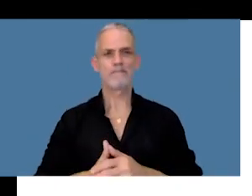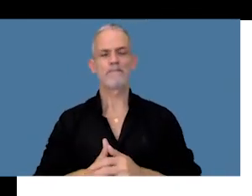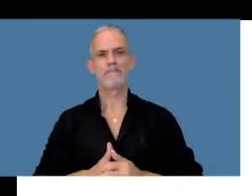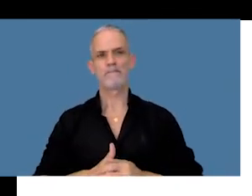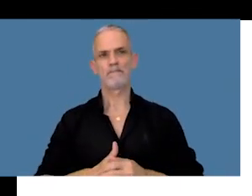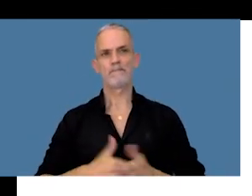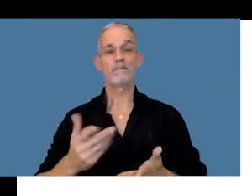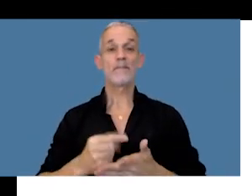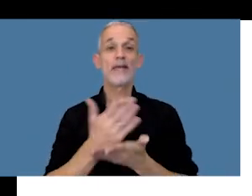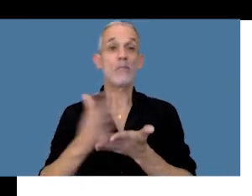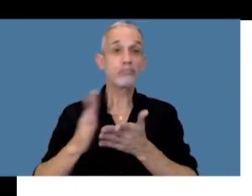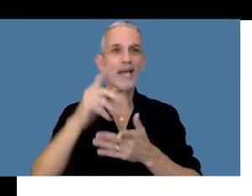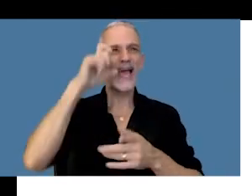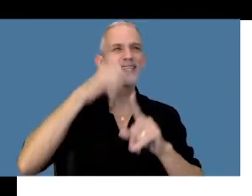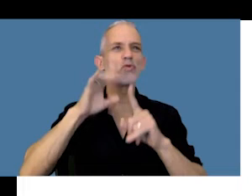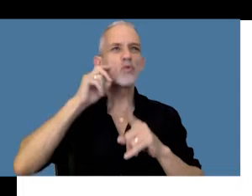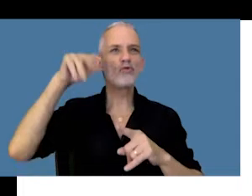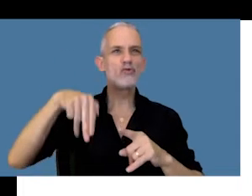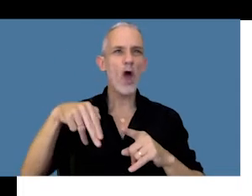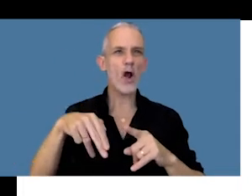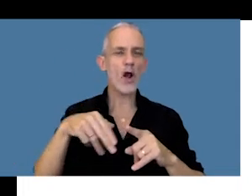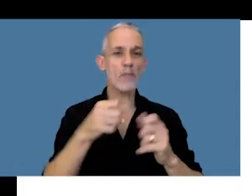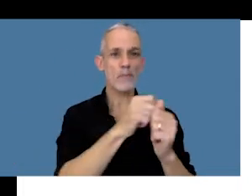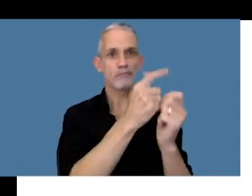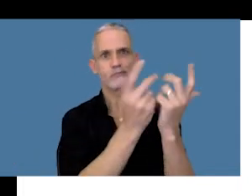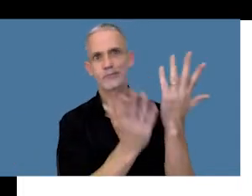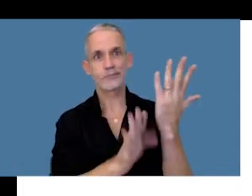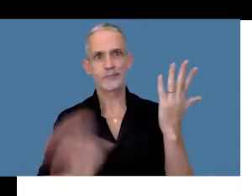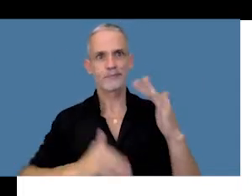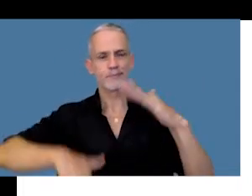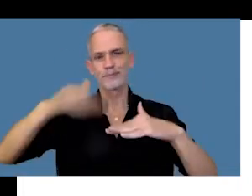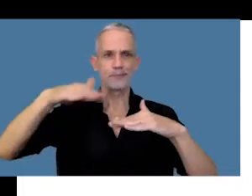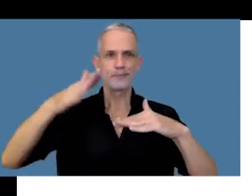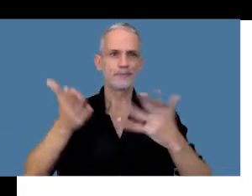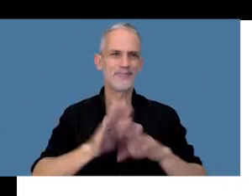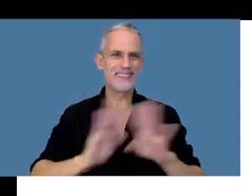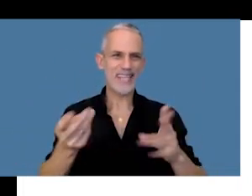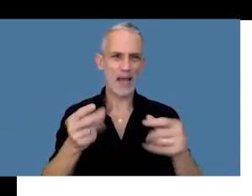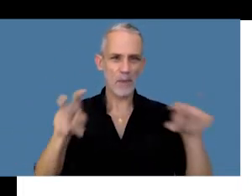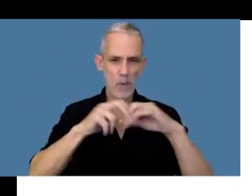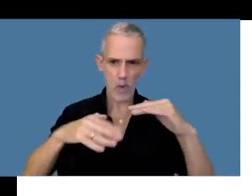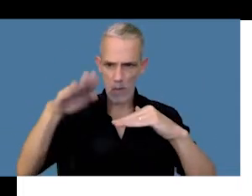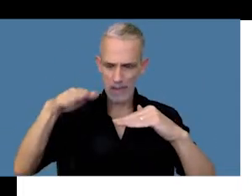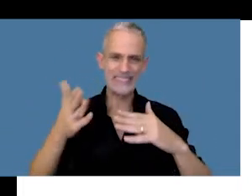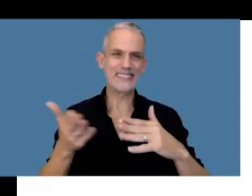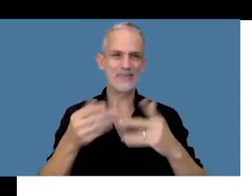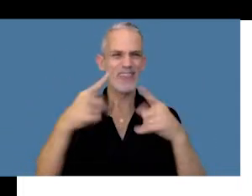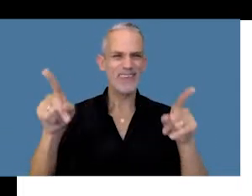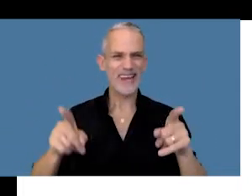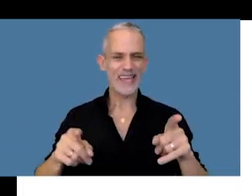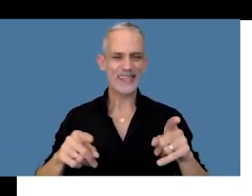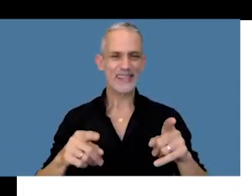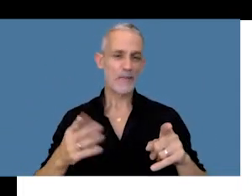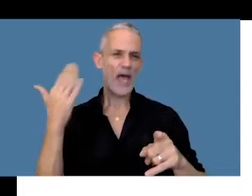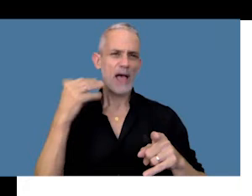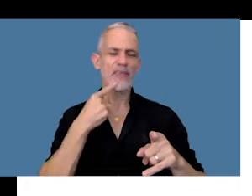La exclusión tiene, digamos, también vamos a verlo, ya lo hemos visto obviamente en otras ocasiones, otro matiz. Dijimos que en